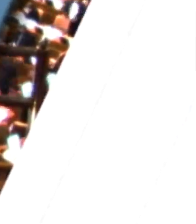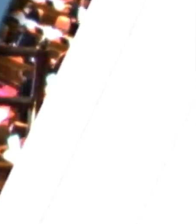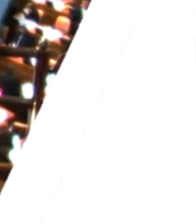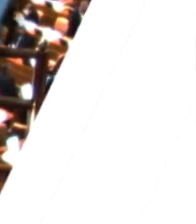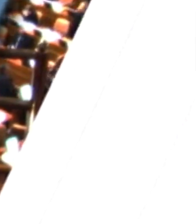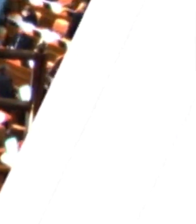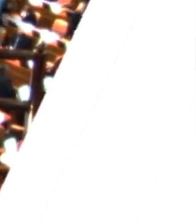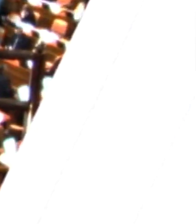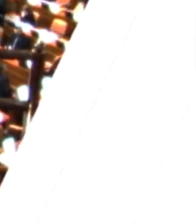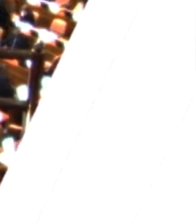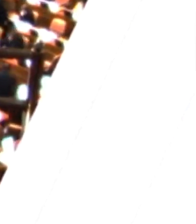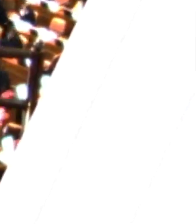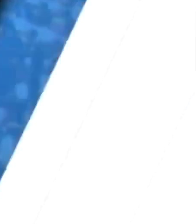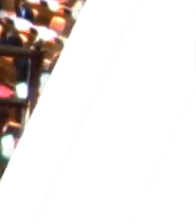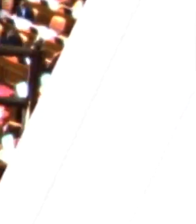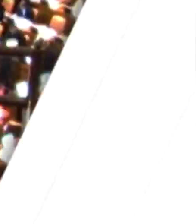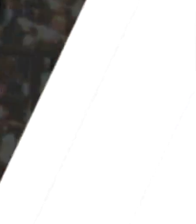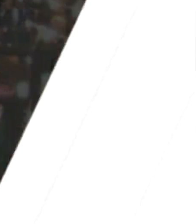araucanía